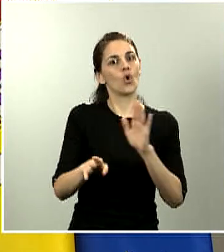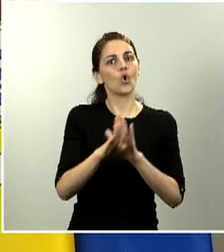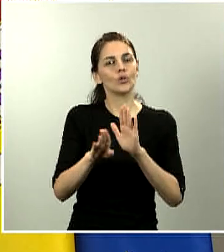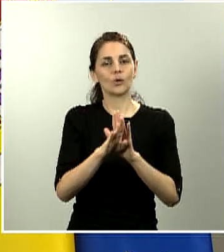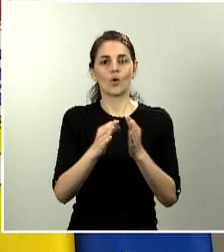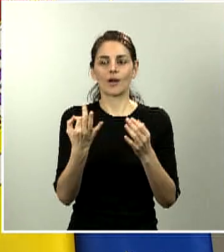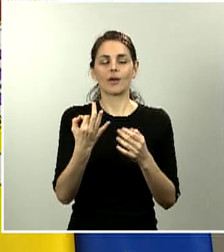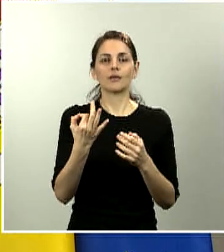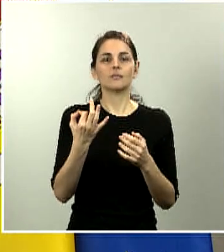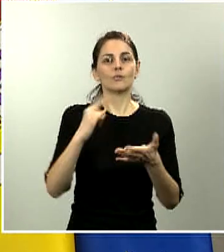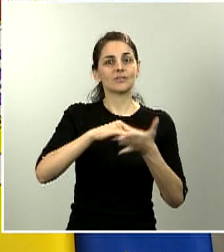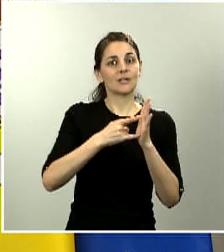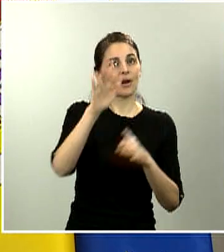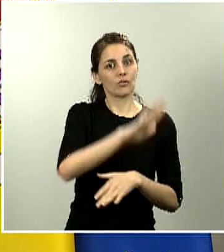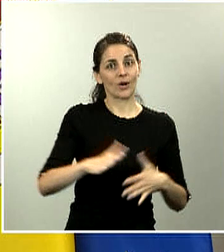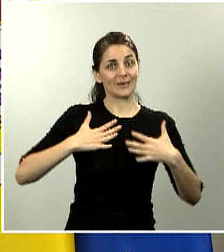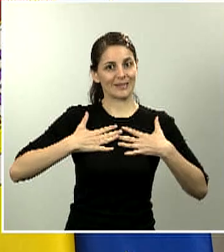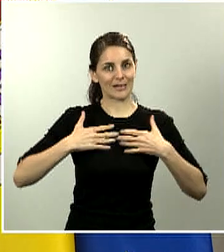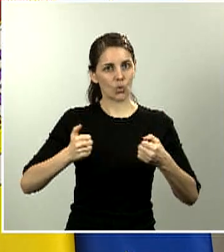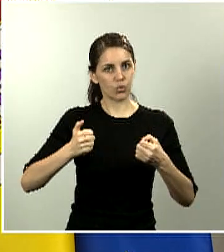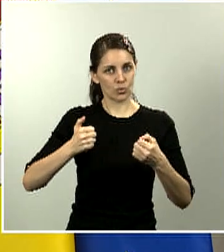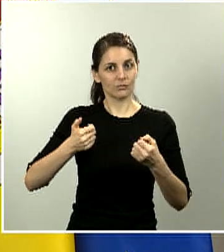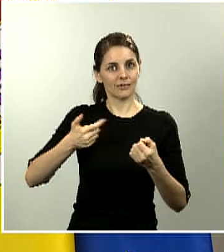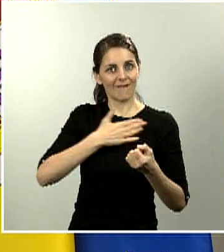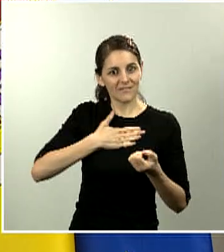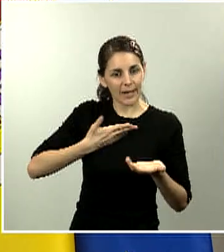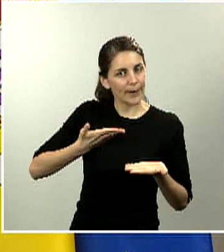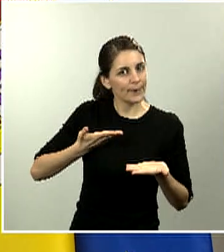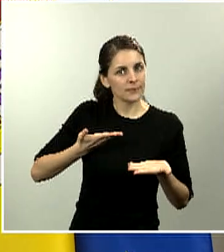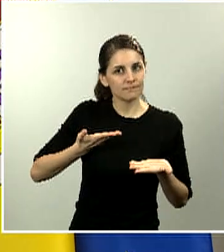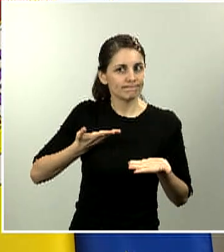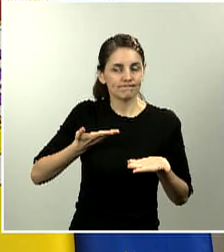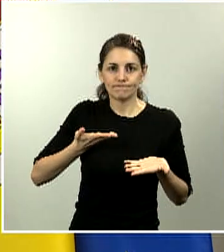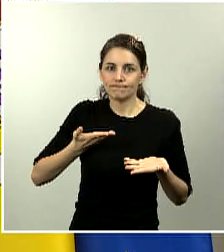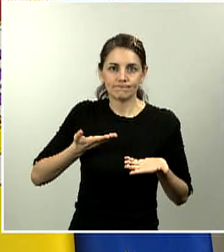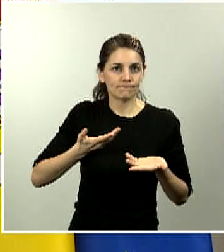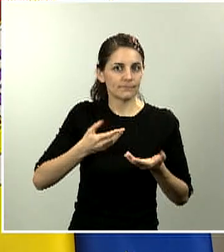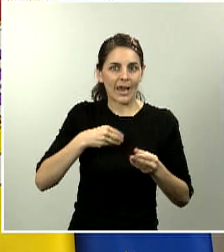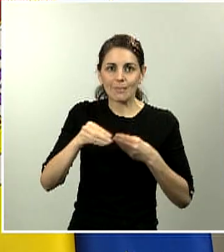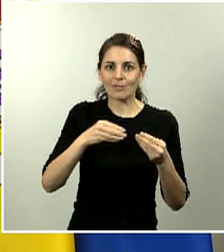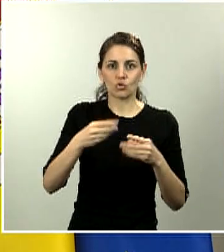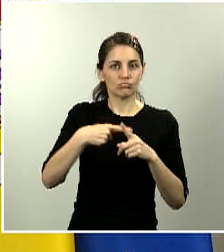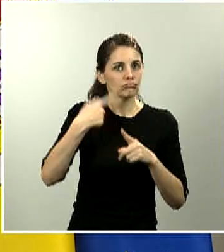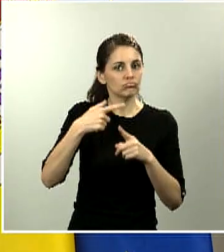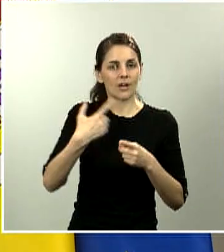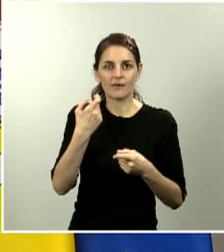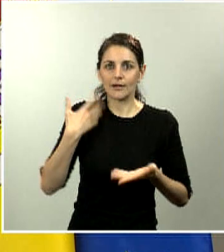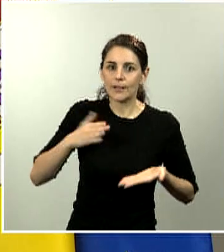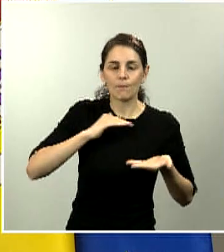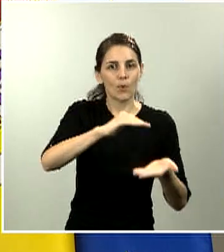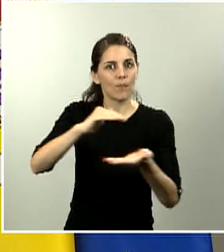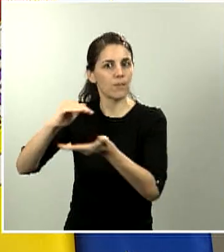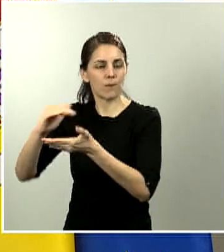Nacional de Salud todos los elementos imprescindibles en la lucha contra la pandemia, en concreto en 2 direcciones, en la dirección de